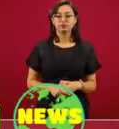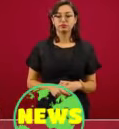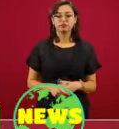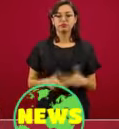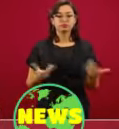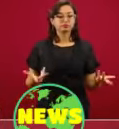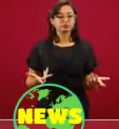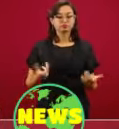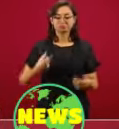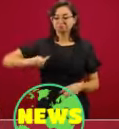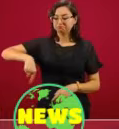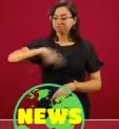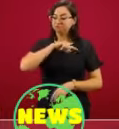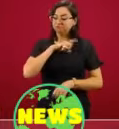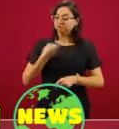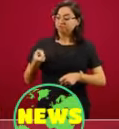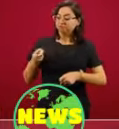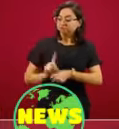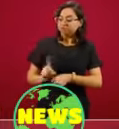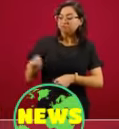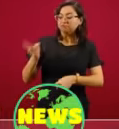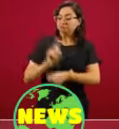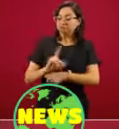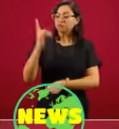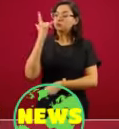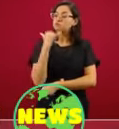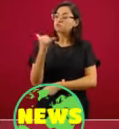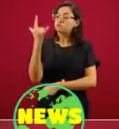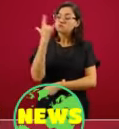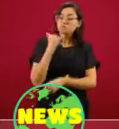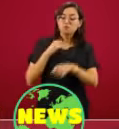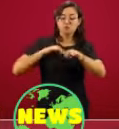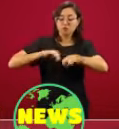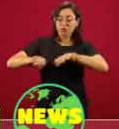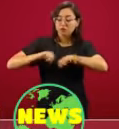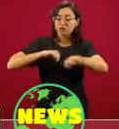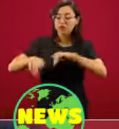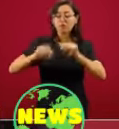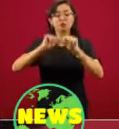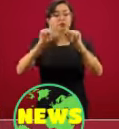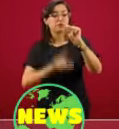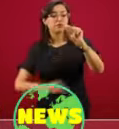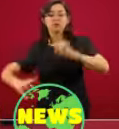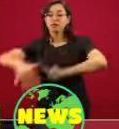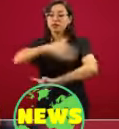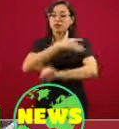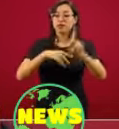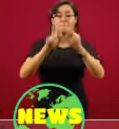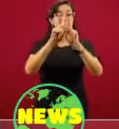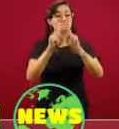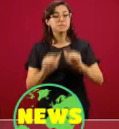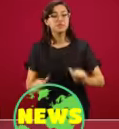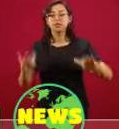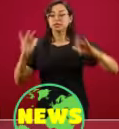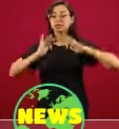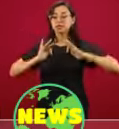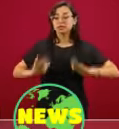trabajando todos los días para garantizar la paz, la tranquilidad, que esto ayuda a todos.